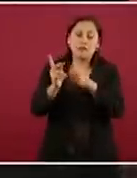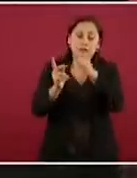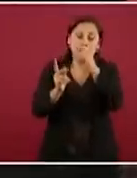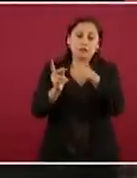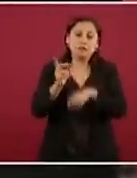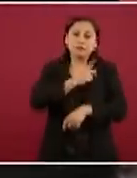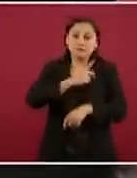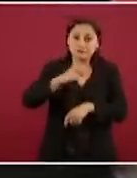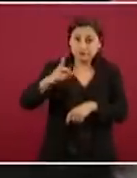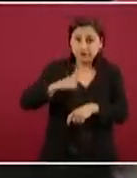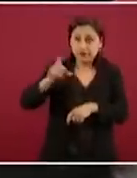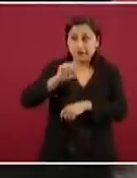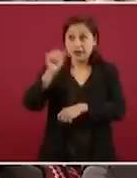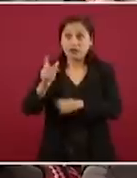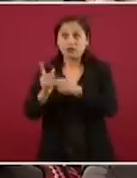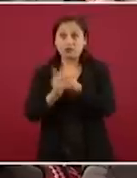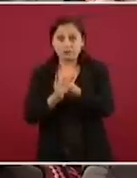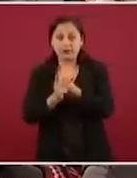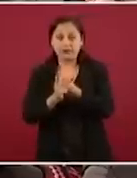Lo que fue el año pasado,